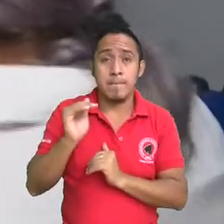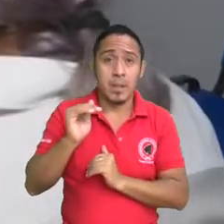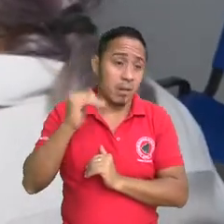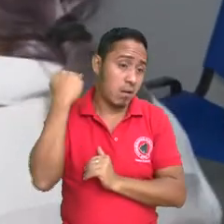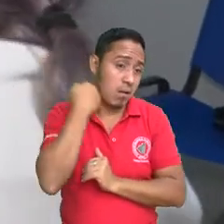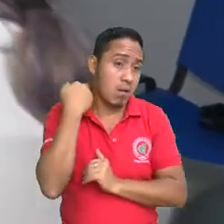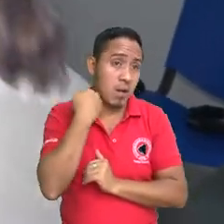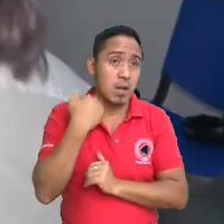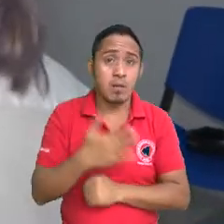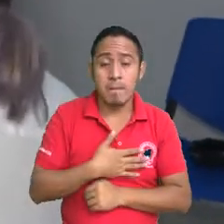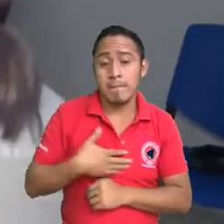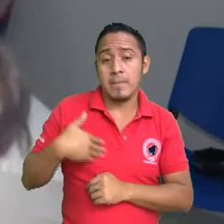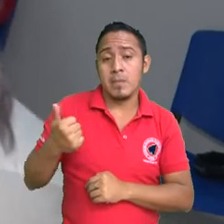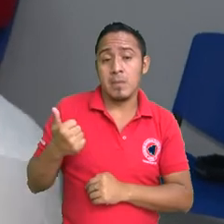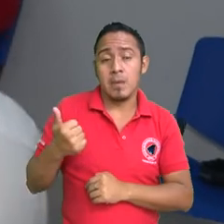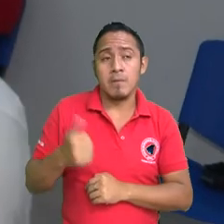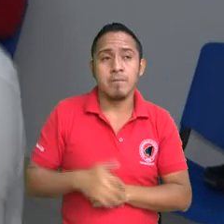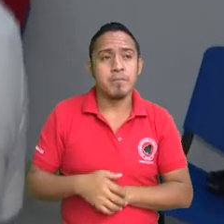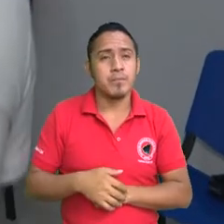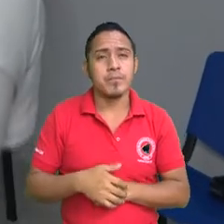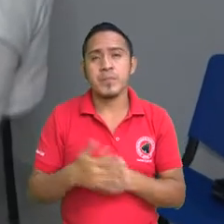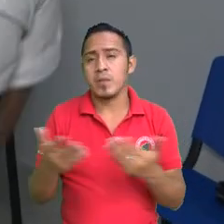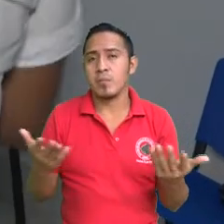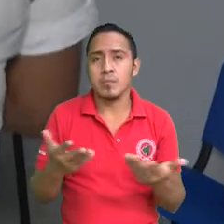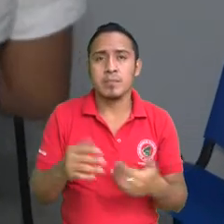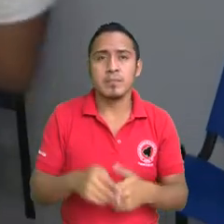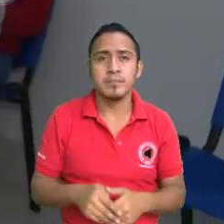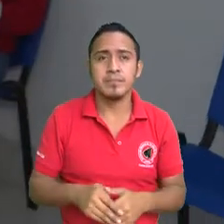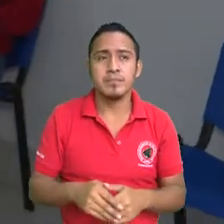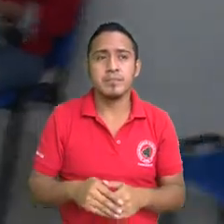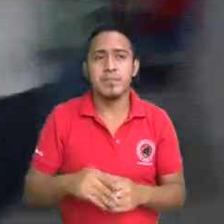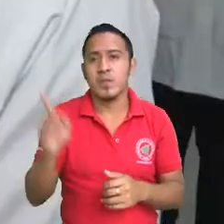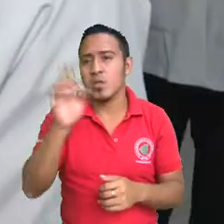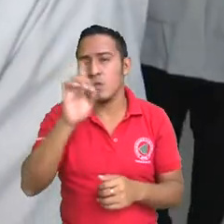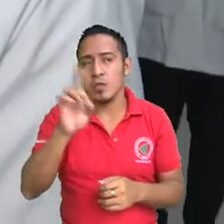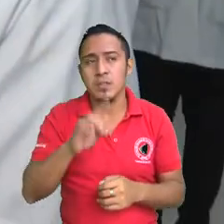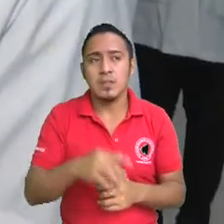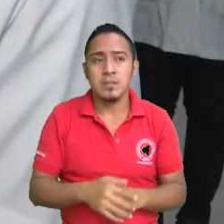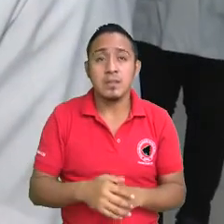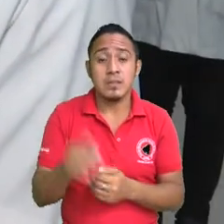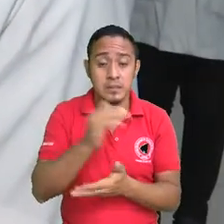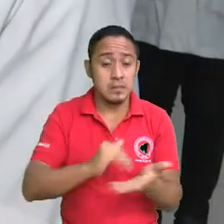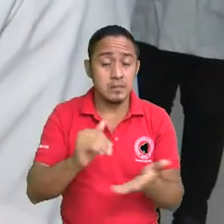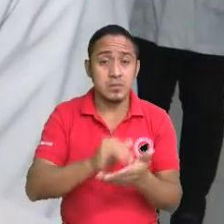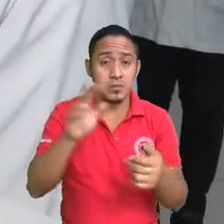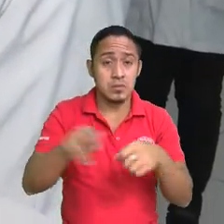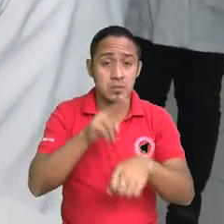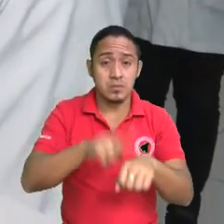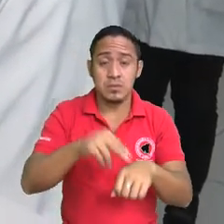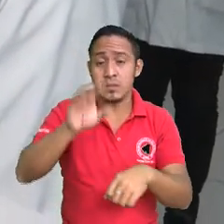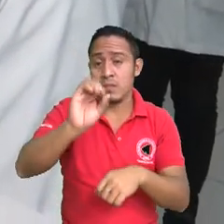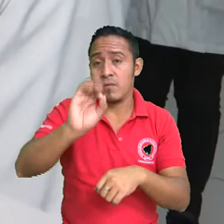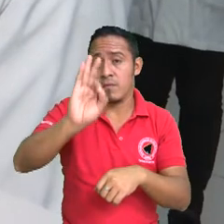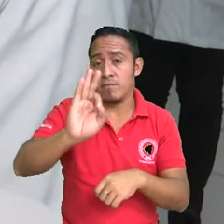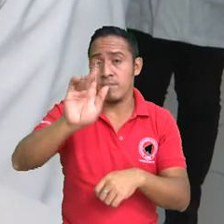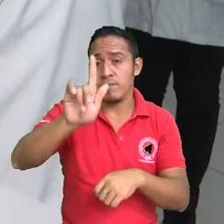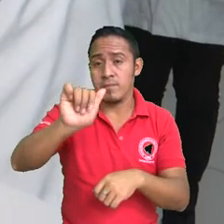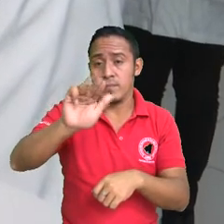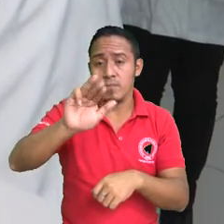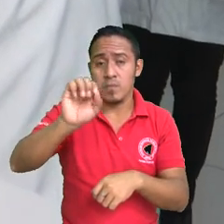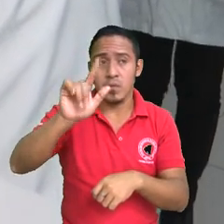cueste, es mejor. ¿Qué tan cierto es eso? ¿Dónde podría...? Bueno, el Centro Nacional de Oftalmología es